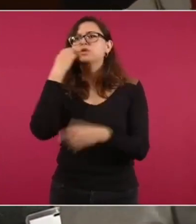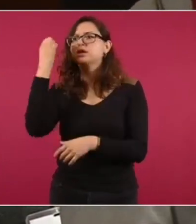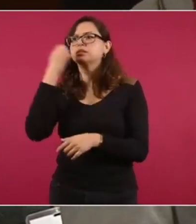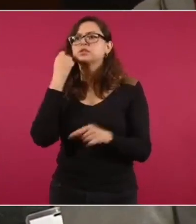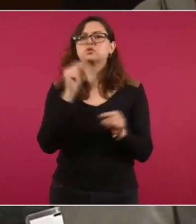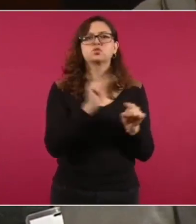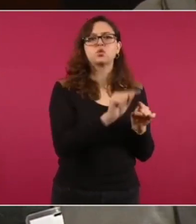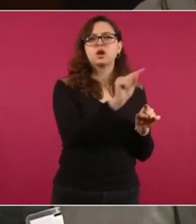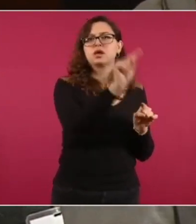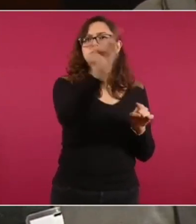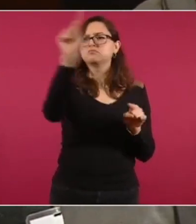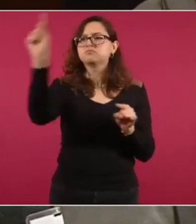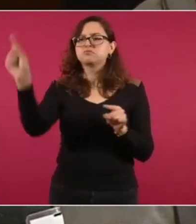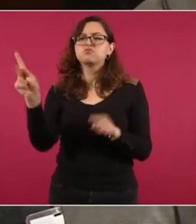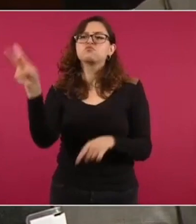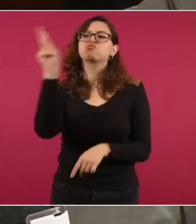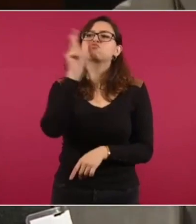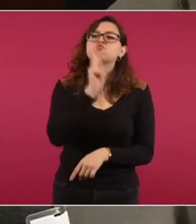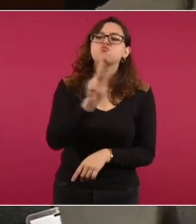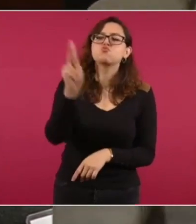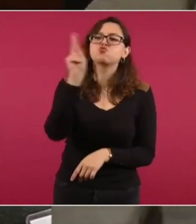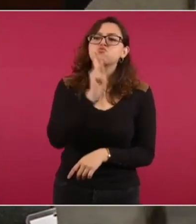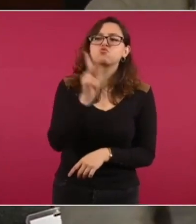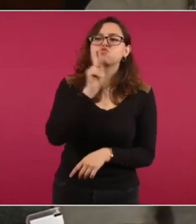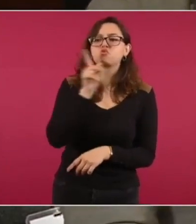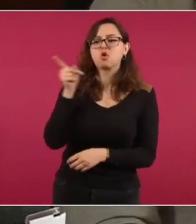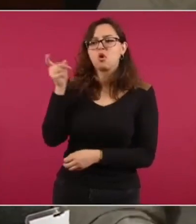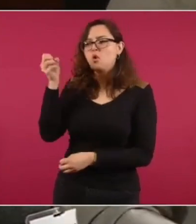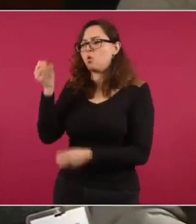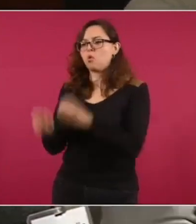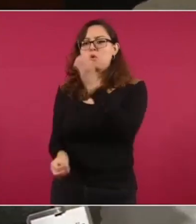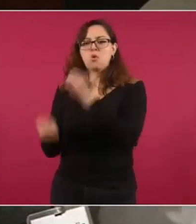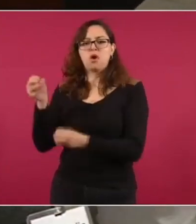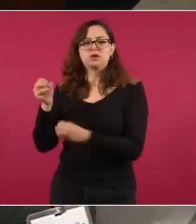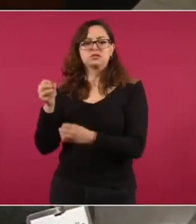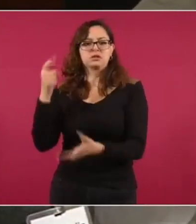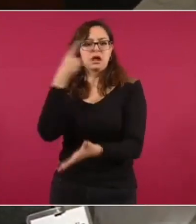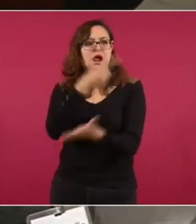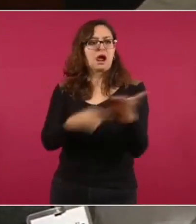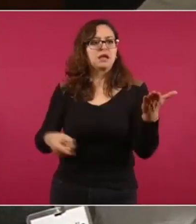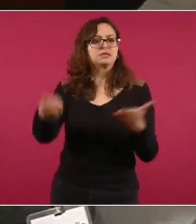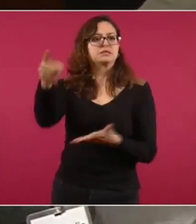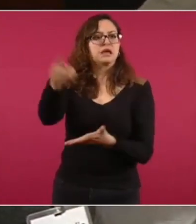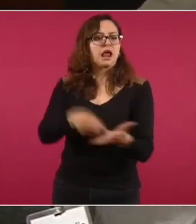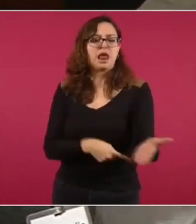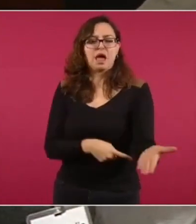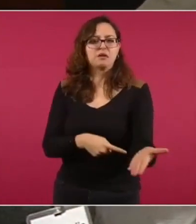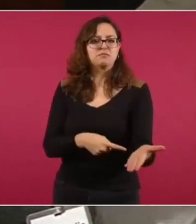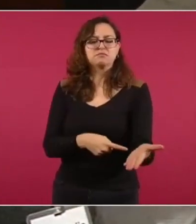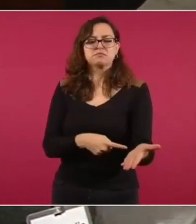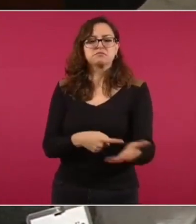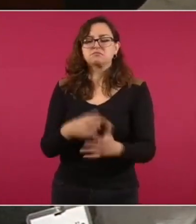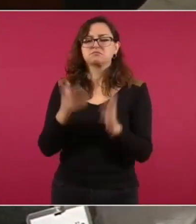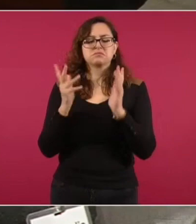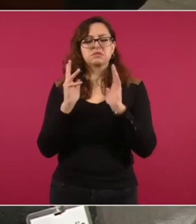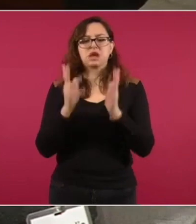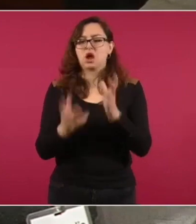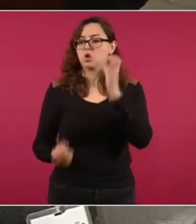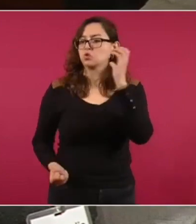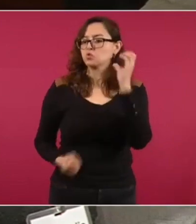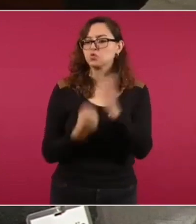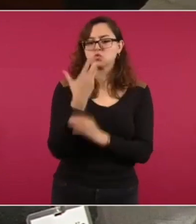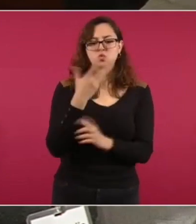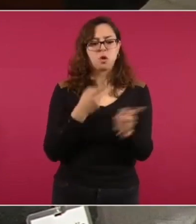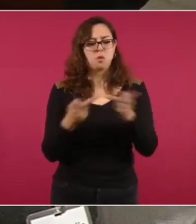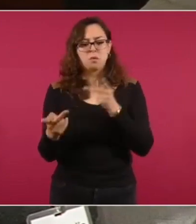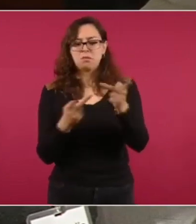de educación básica. Fue una resolución judicial. Preguntarle… ¿Para qué? Para frenar la implementación de este nuevo plan